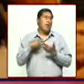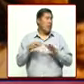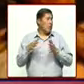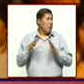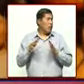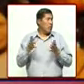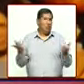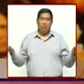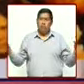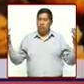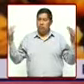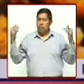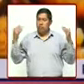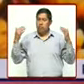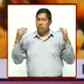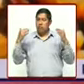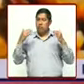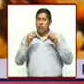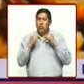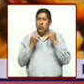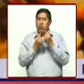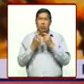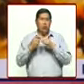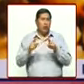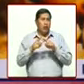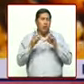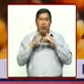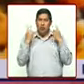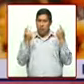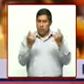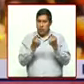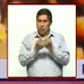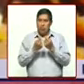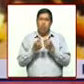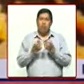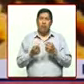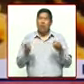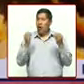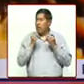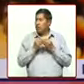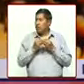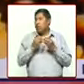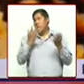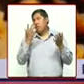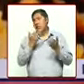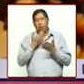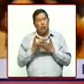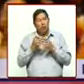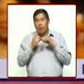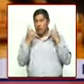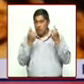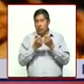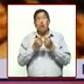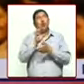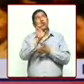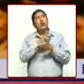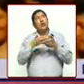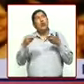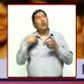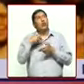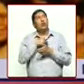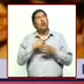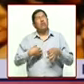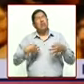ya llegando más delegaciones de diferentes departamentos a sumarse. Departamento de Chuquisaca,